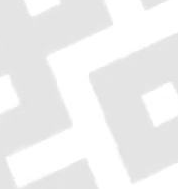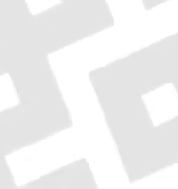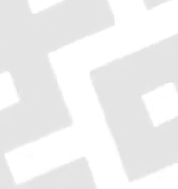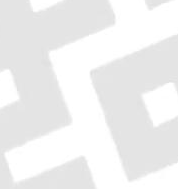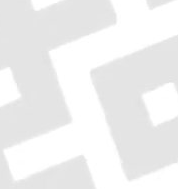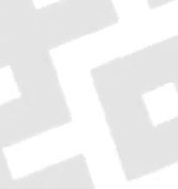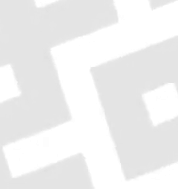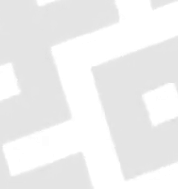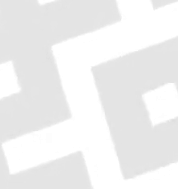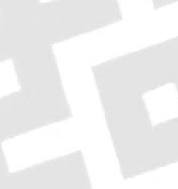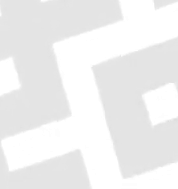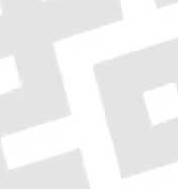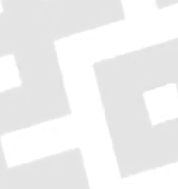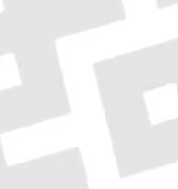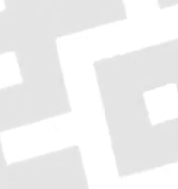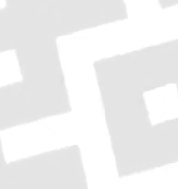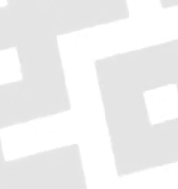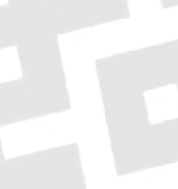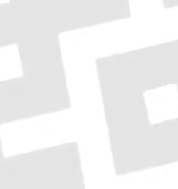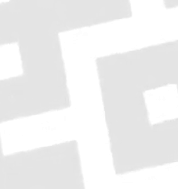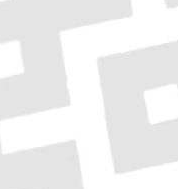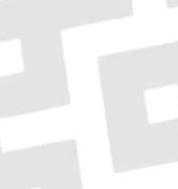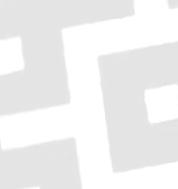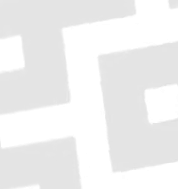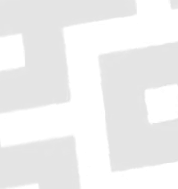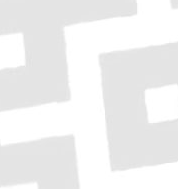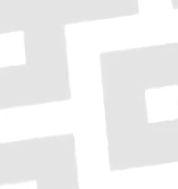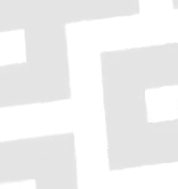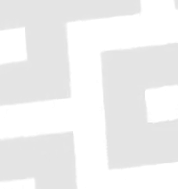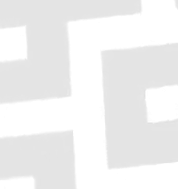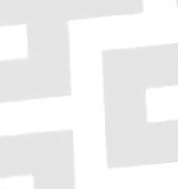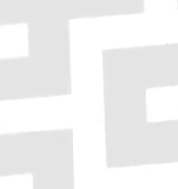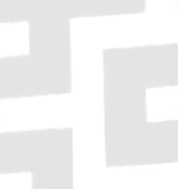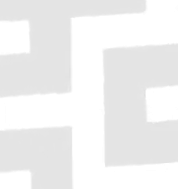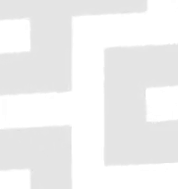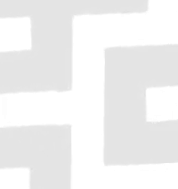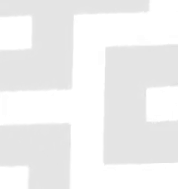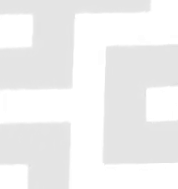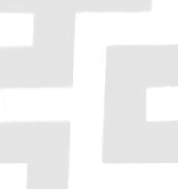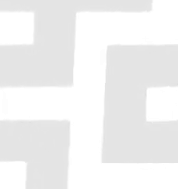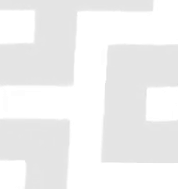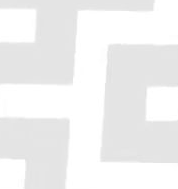estrategia estatal contra el coronavirus actualización en veracruz